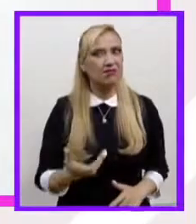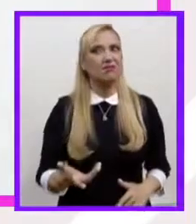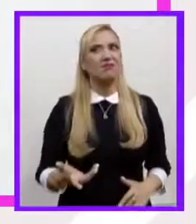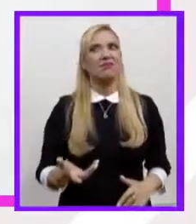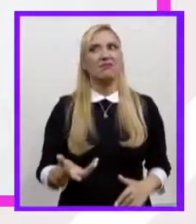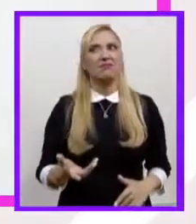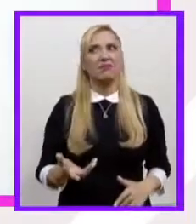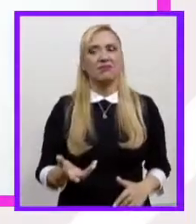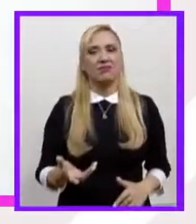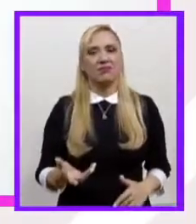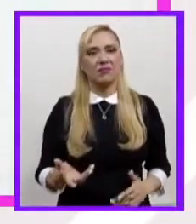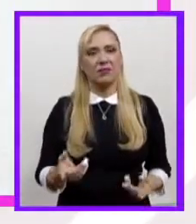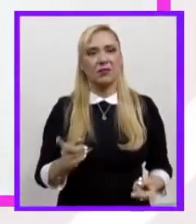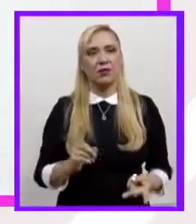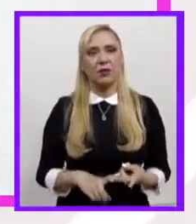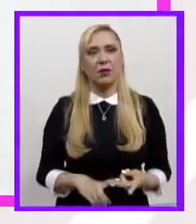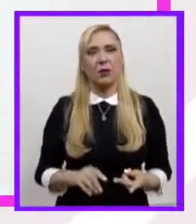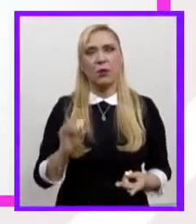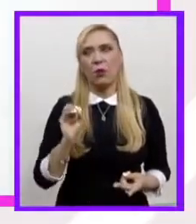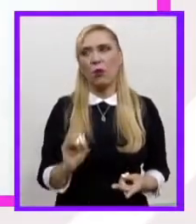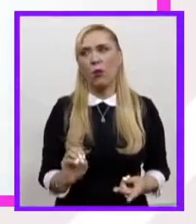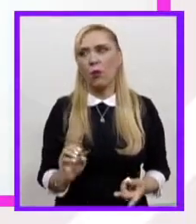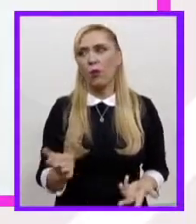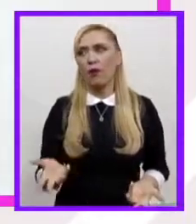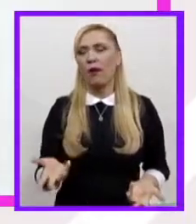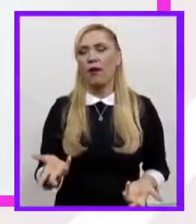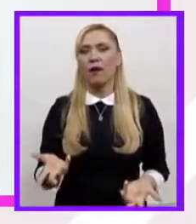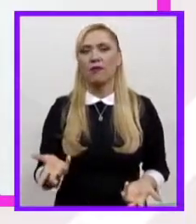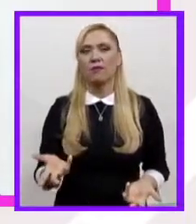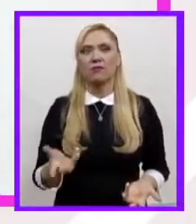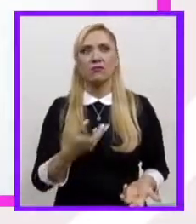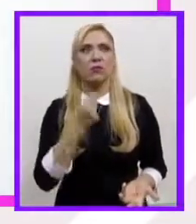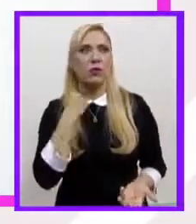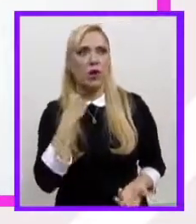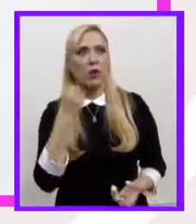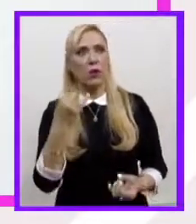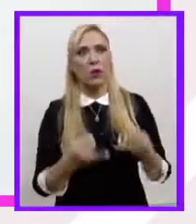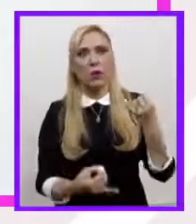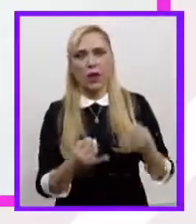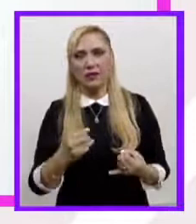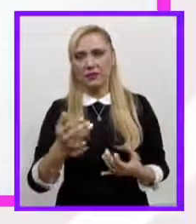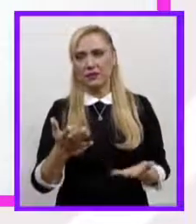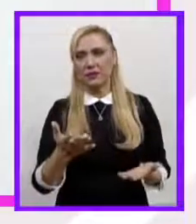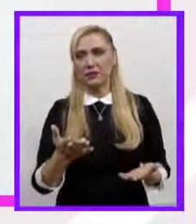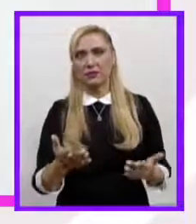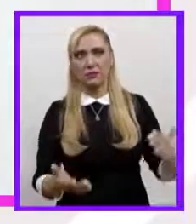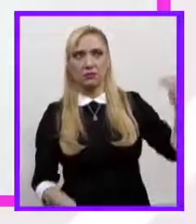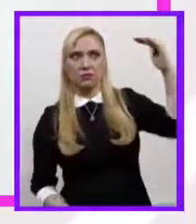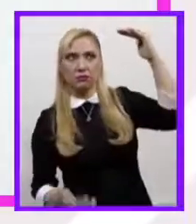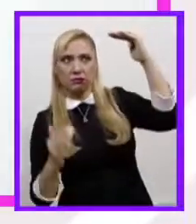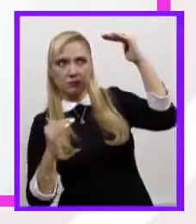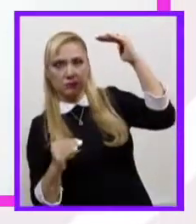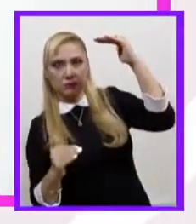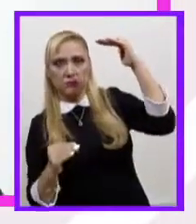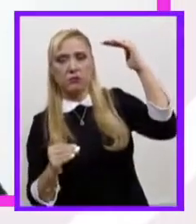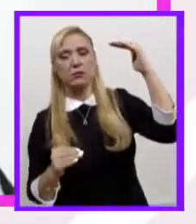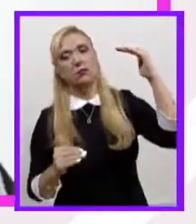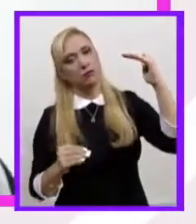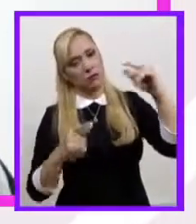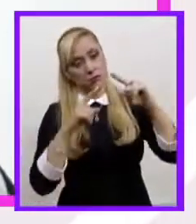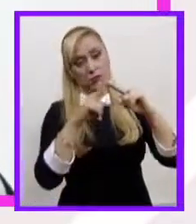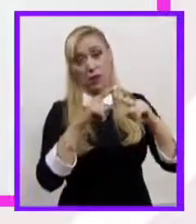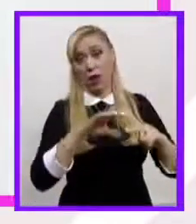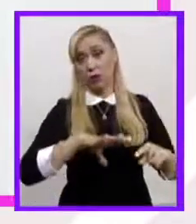de manera legal o por convivencia social una relación de subordinación, pues por supuesto que también la sanción debe de